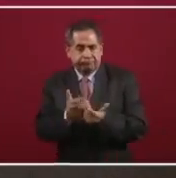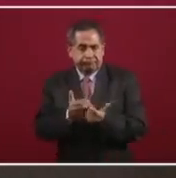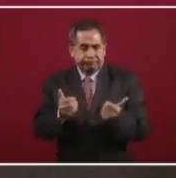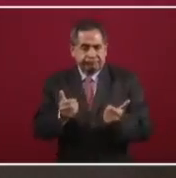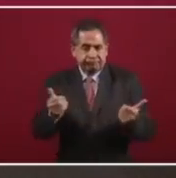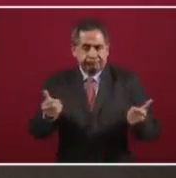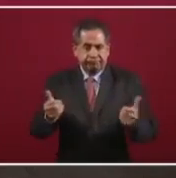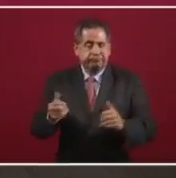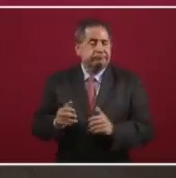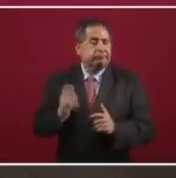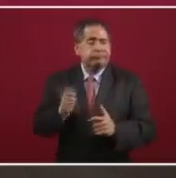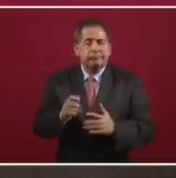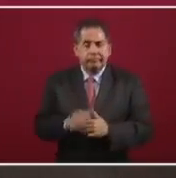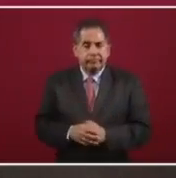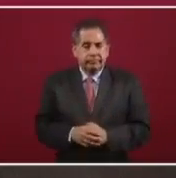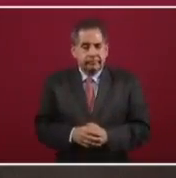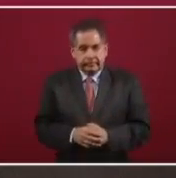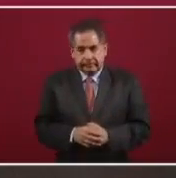a